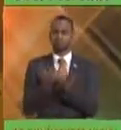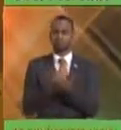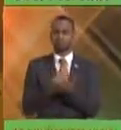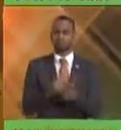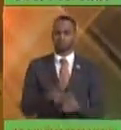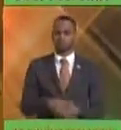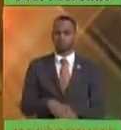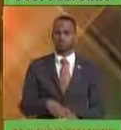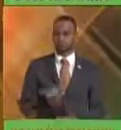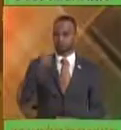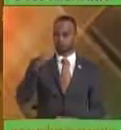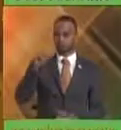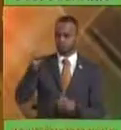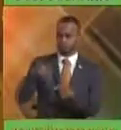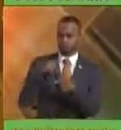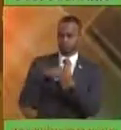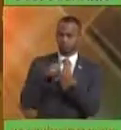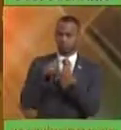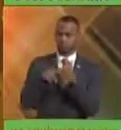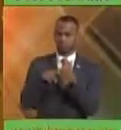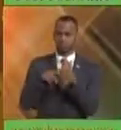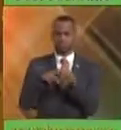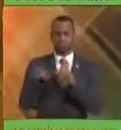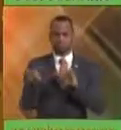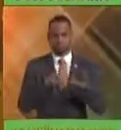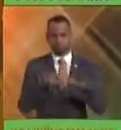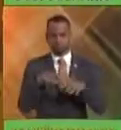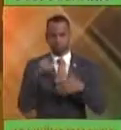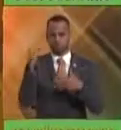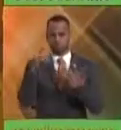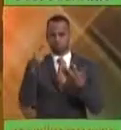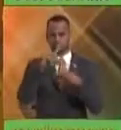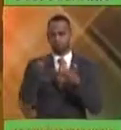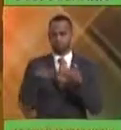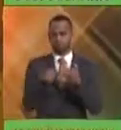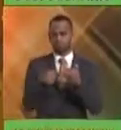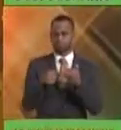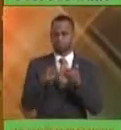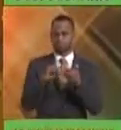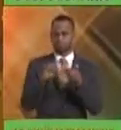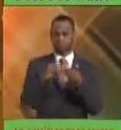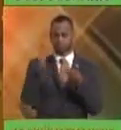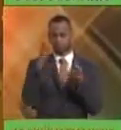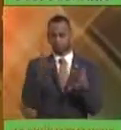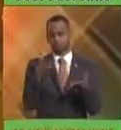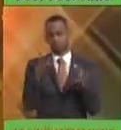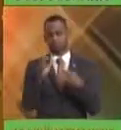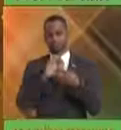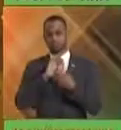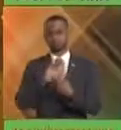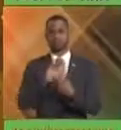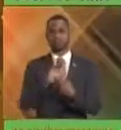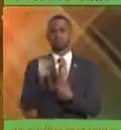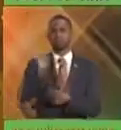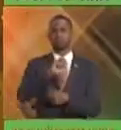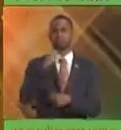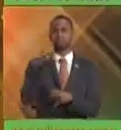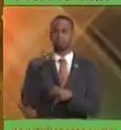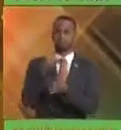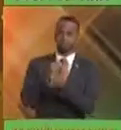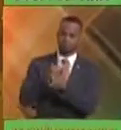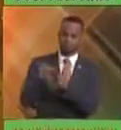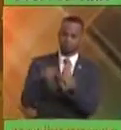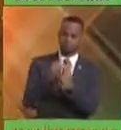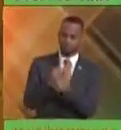un banco entonces todo ese tipo de adaptaciones pues la venimos acompañando y queremos documentar la para que otras instituciones las